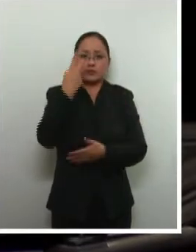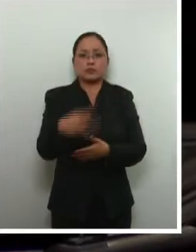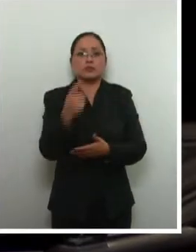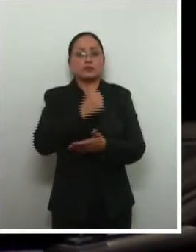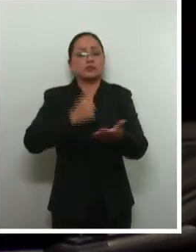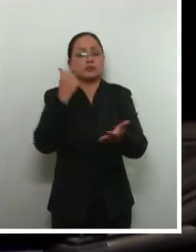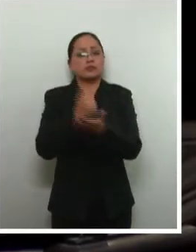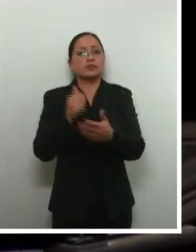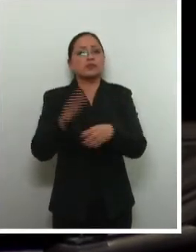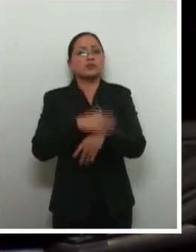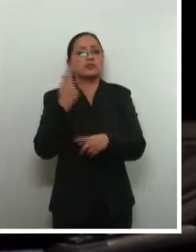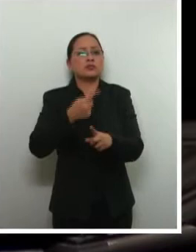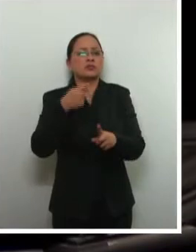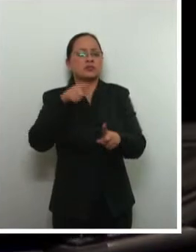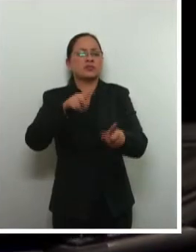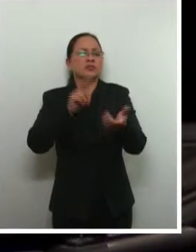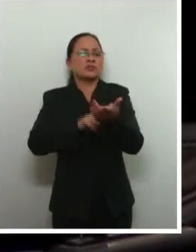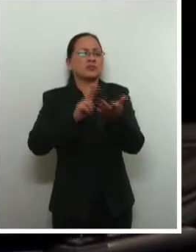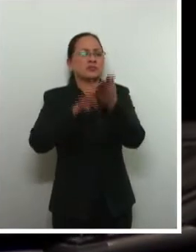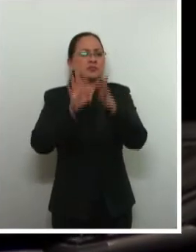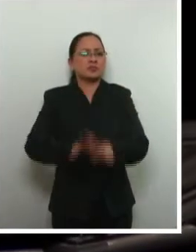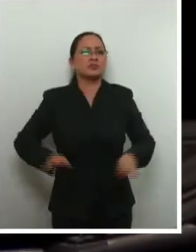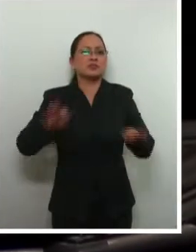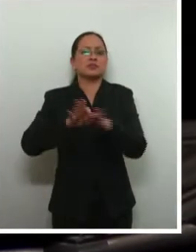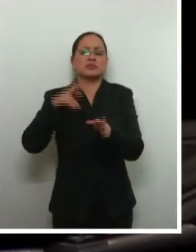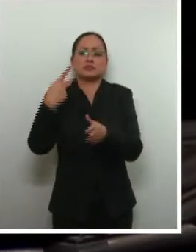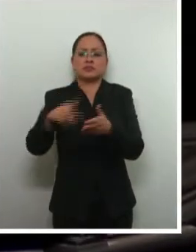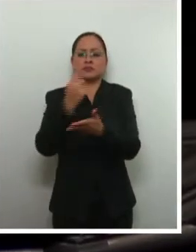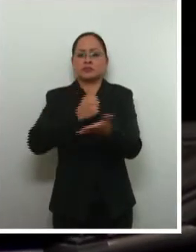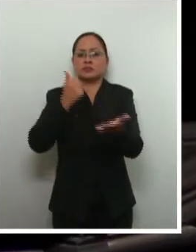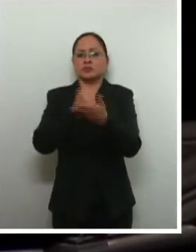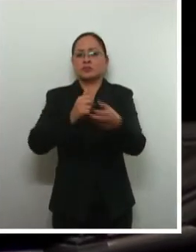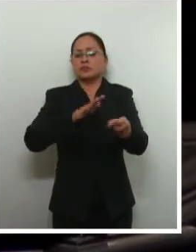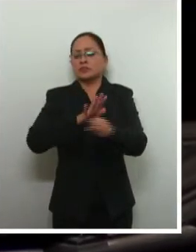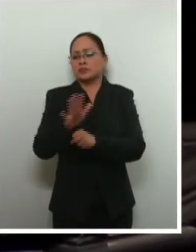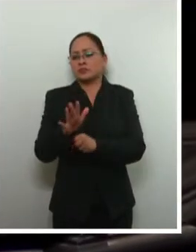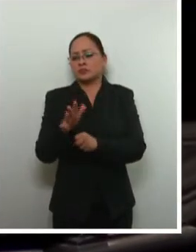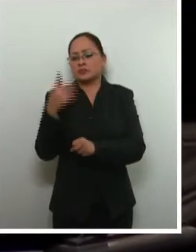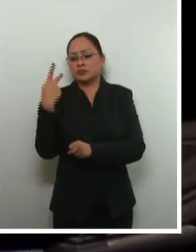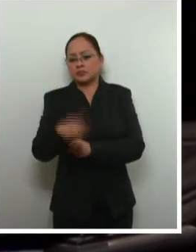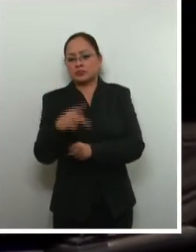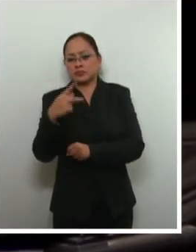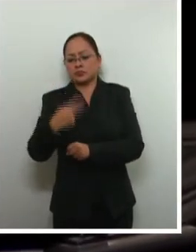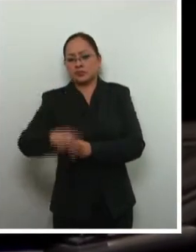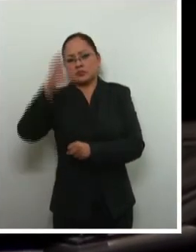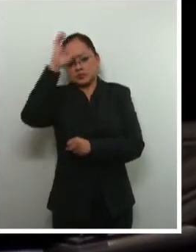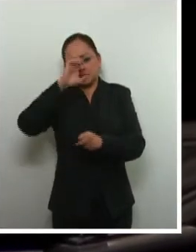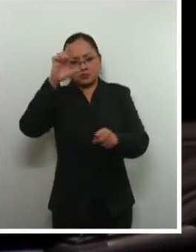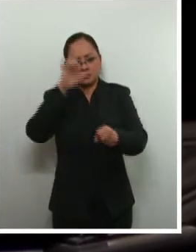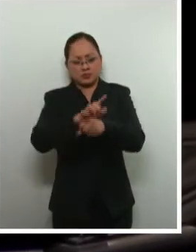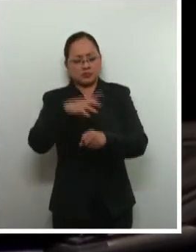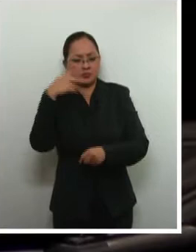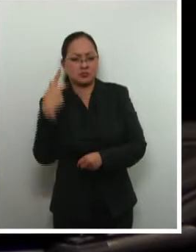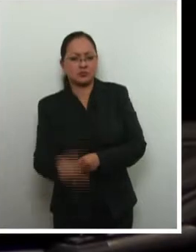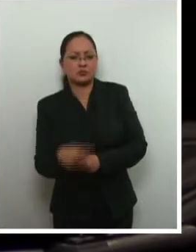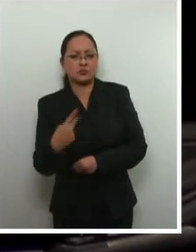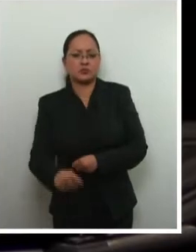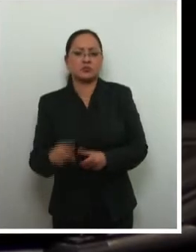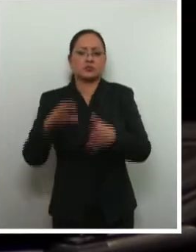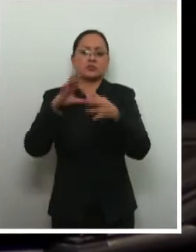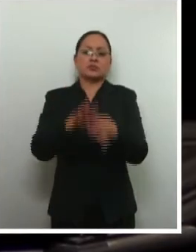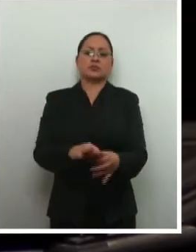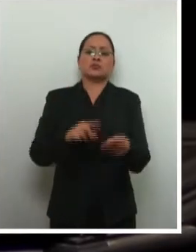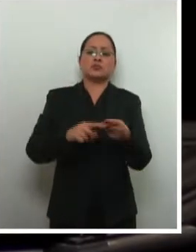puesto que una de las grandes riquezas de la Ciudad de México, que es su patrimonio